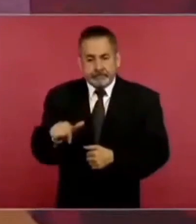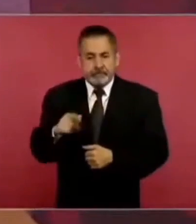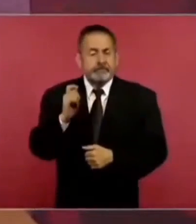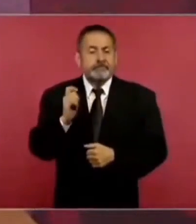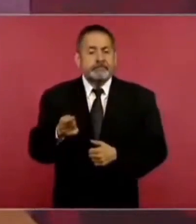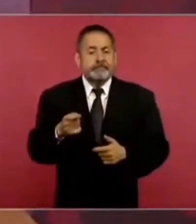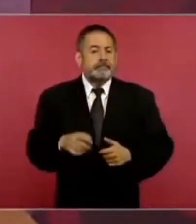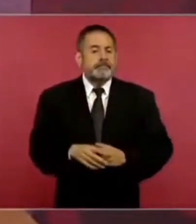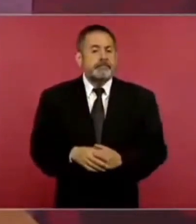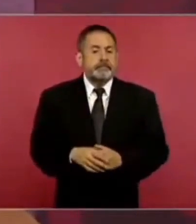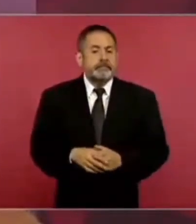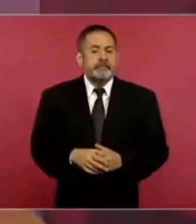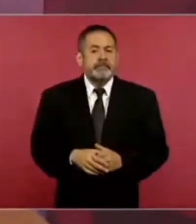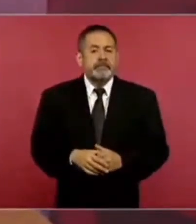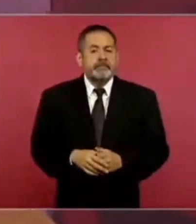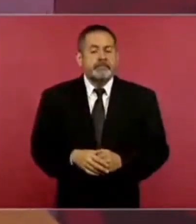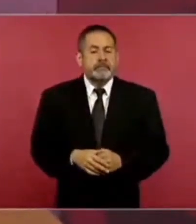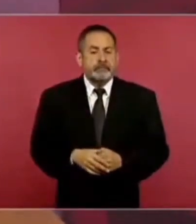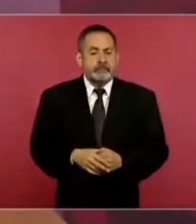se